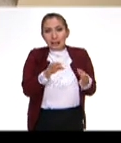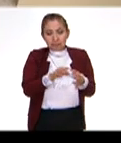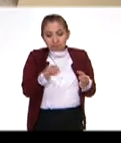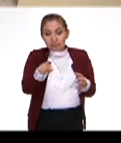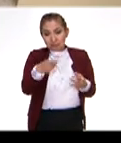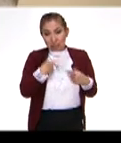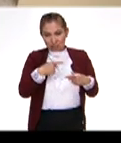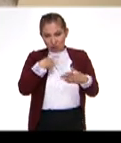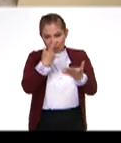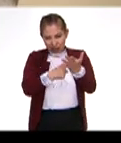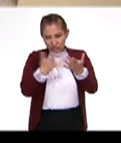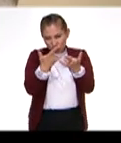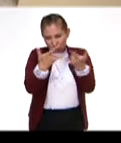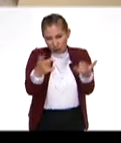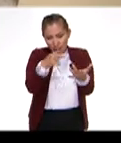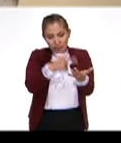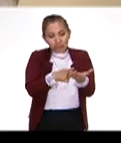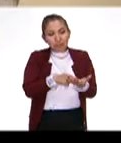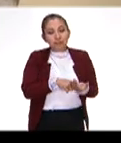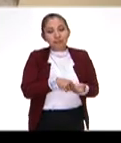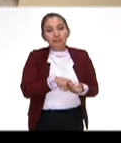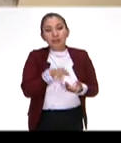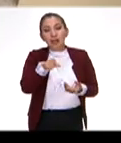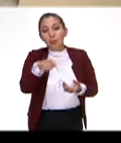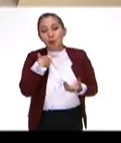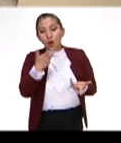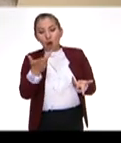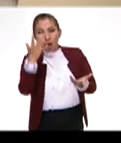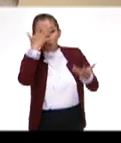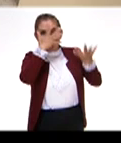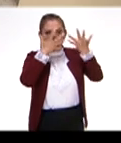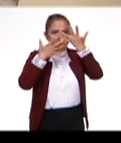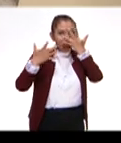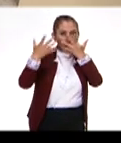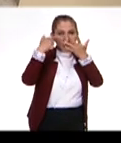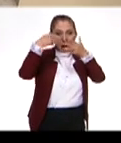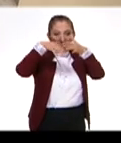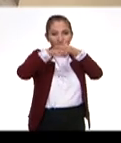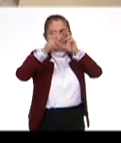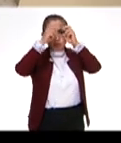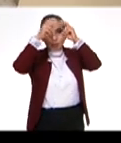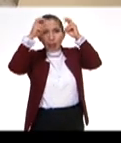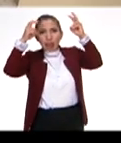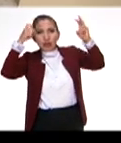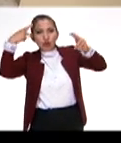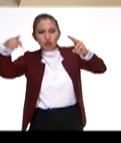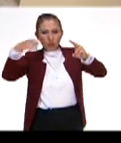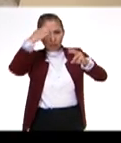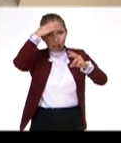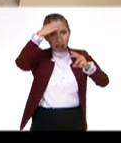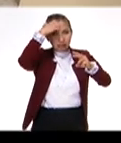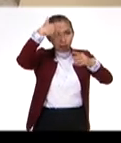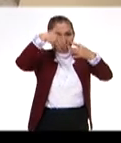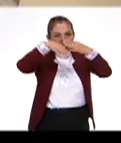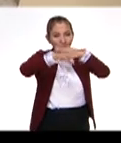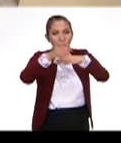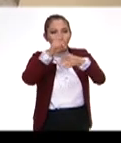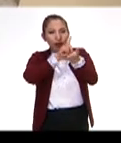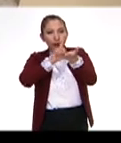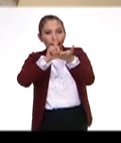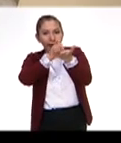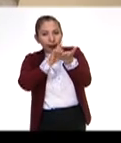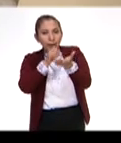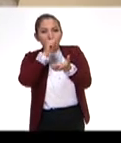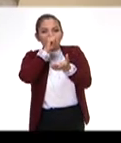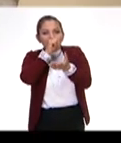cuentan los personajes de esta obra desde la alucín, ¿no? Esa experiencia de, al